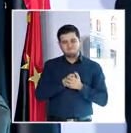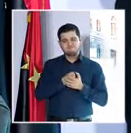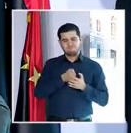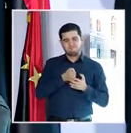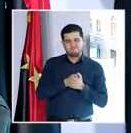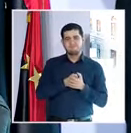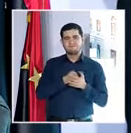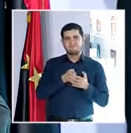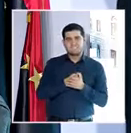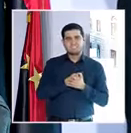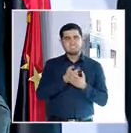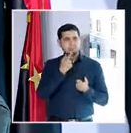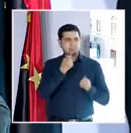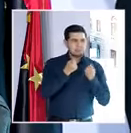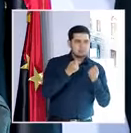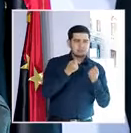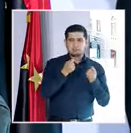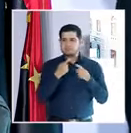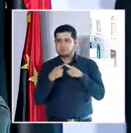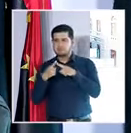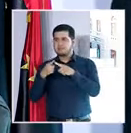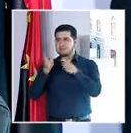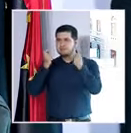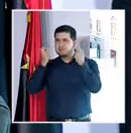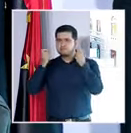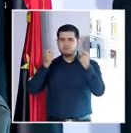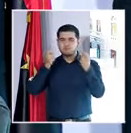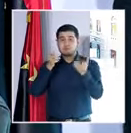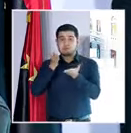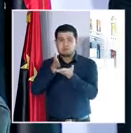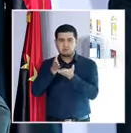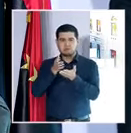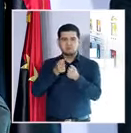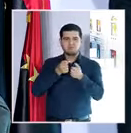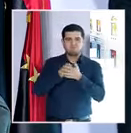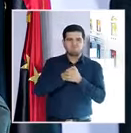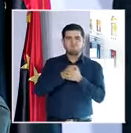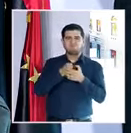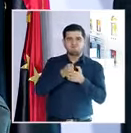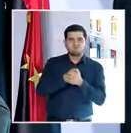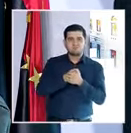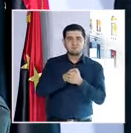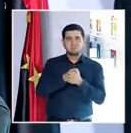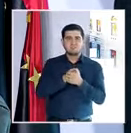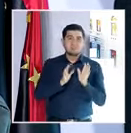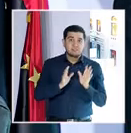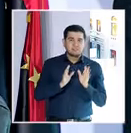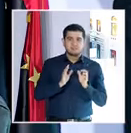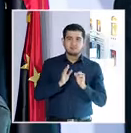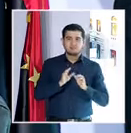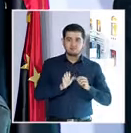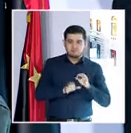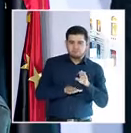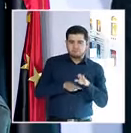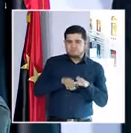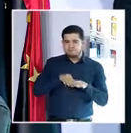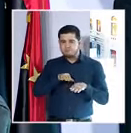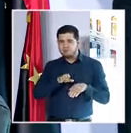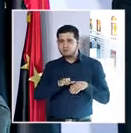diferentes expresiones del departamento. Se vienen dando pasos muy